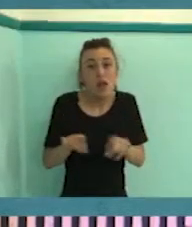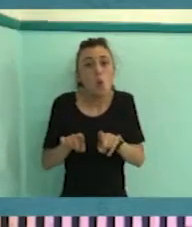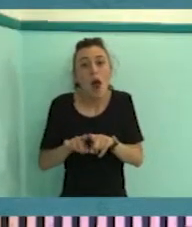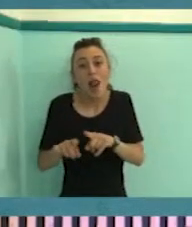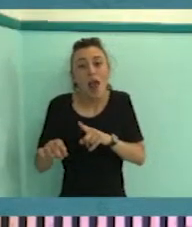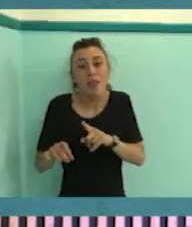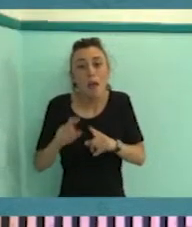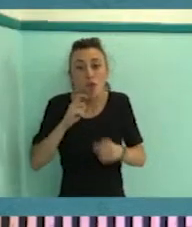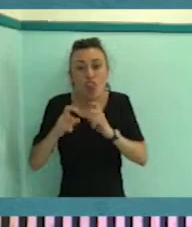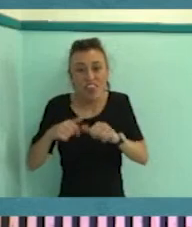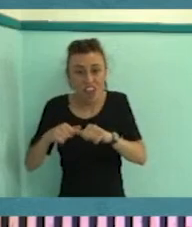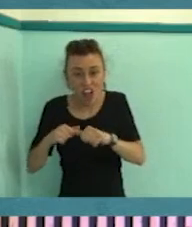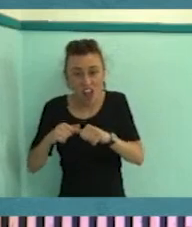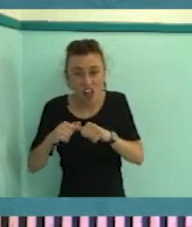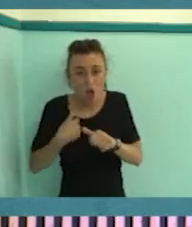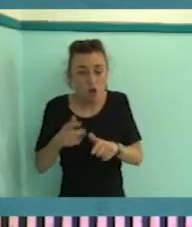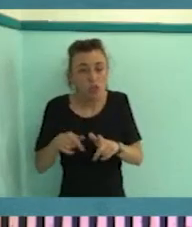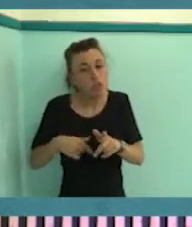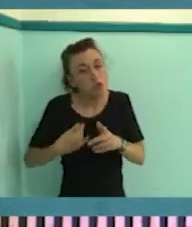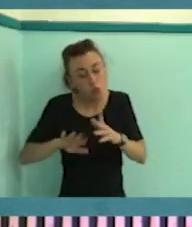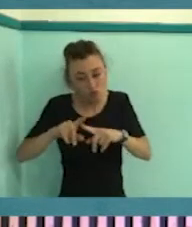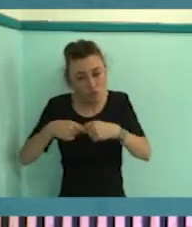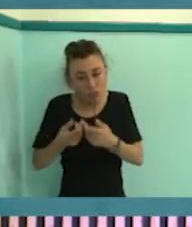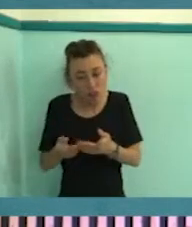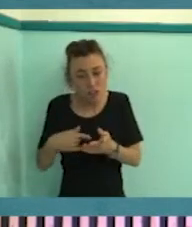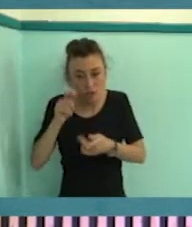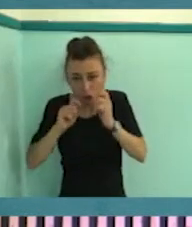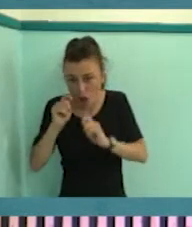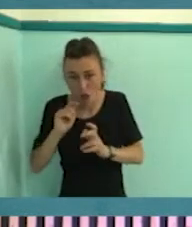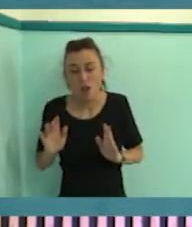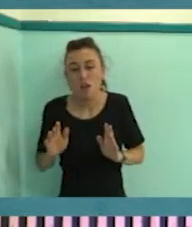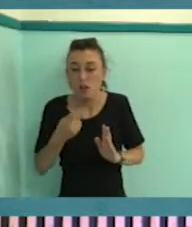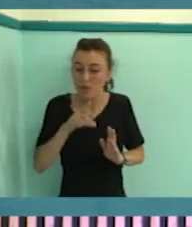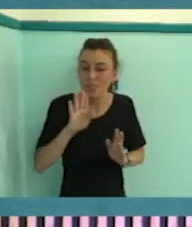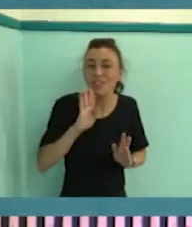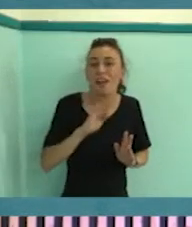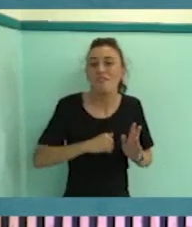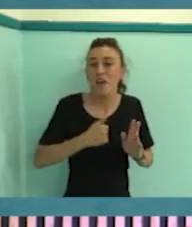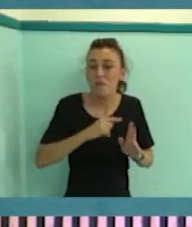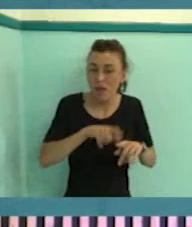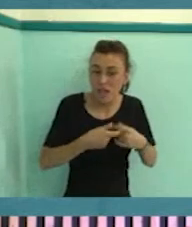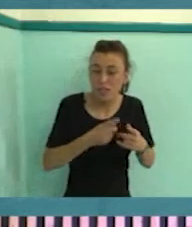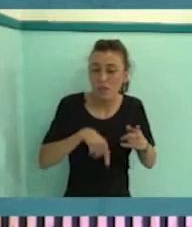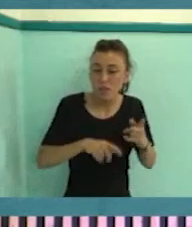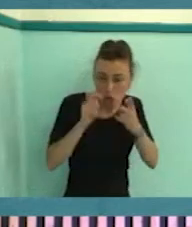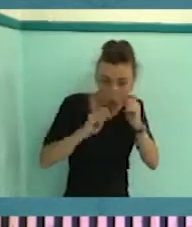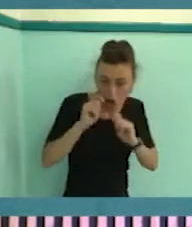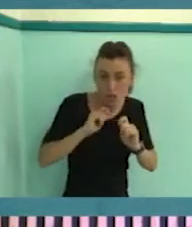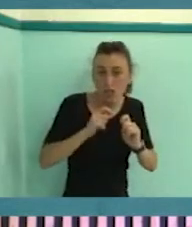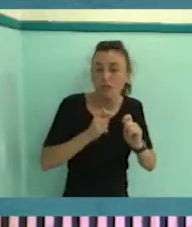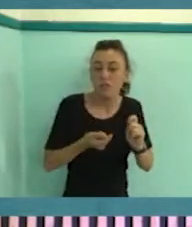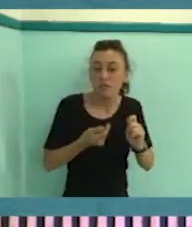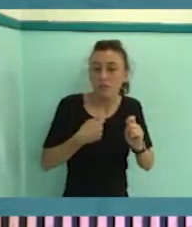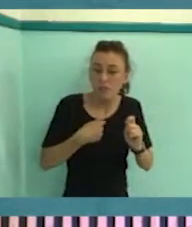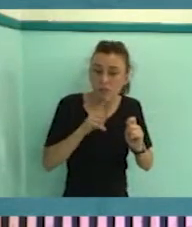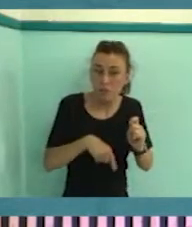las lloran esta gente también tiene familia que las llora esta gente también tiene que ir a buscar a sus hijas a sus parejas a sus madres a quirófanos y sacarlas de ahí